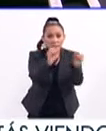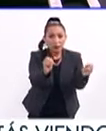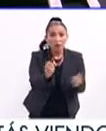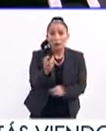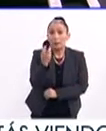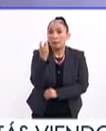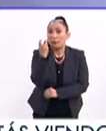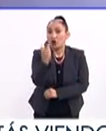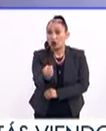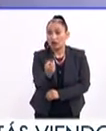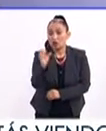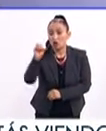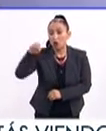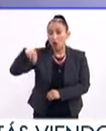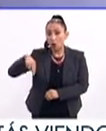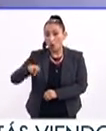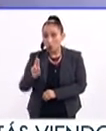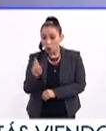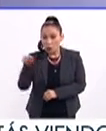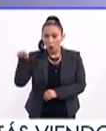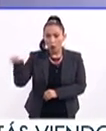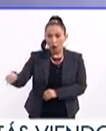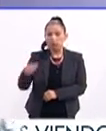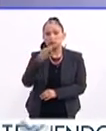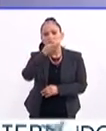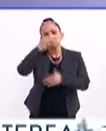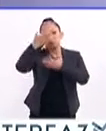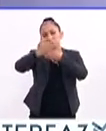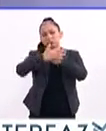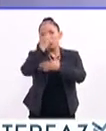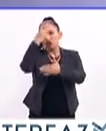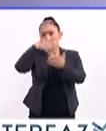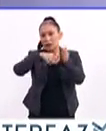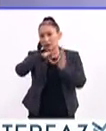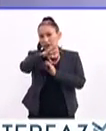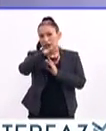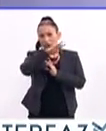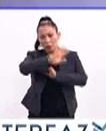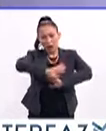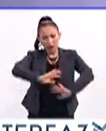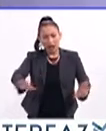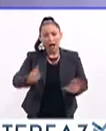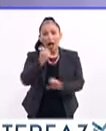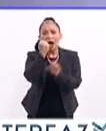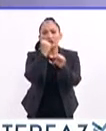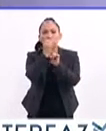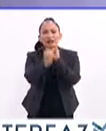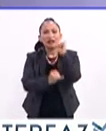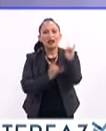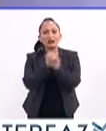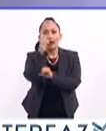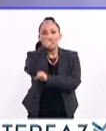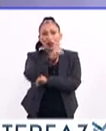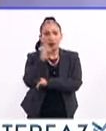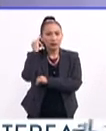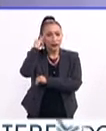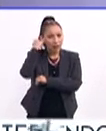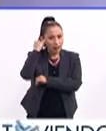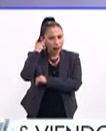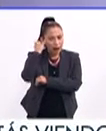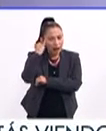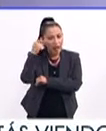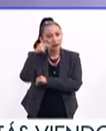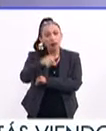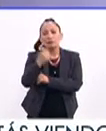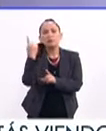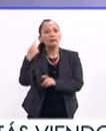de que la ONU proclama el 2019 como el Año Internacional de las Lenguas Indígenas